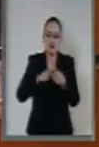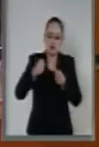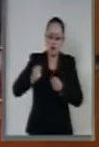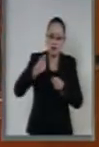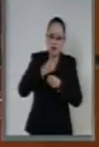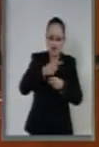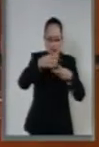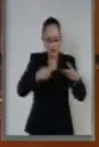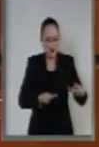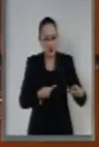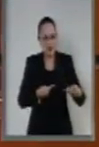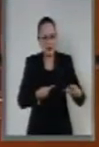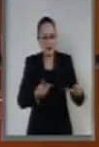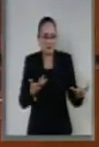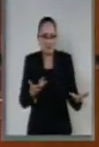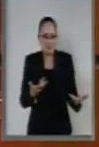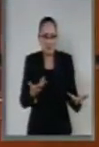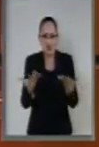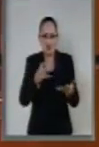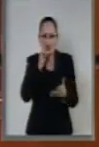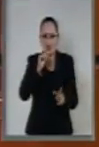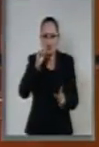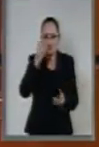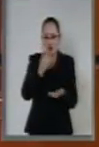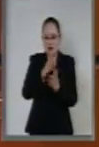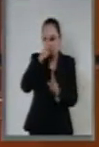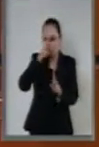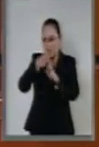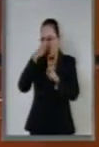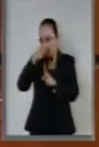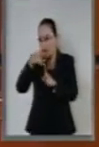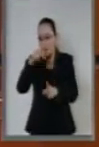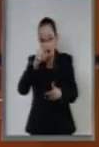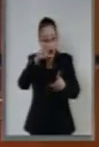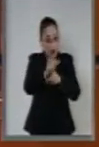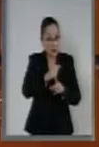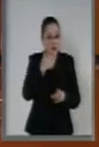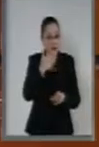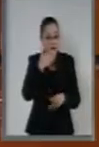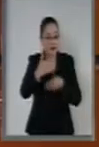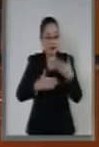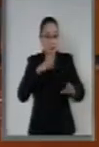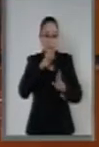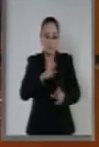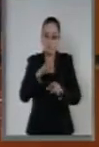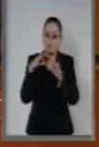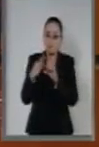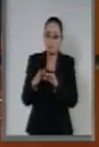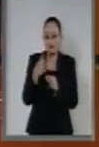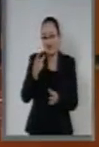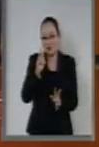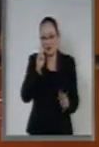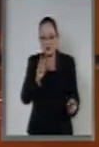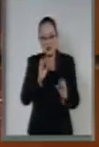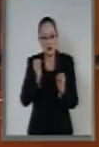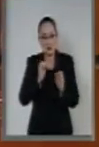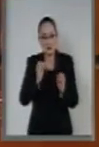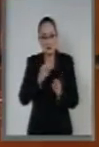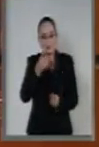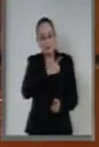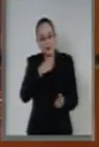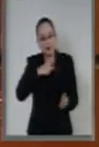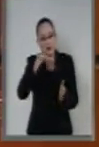nos quedamos midiendo objetivos no metas no medimos resultados y eso necesitaba modificarse